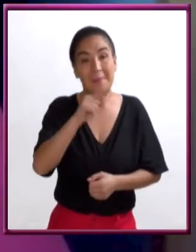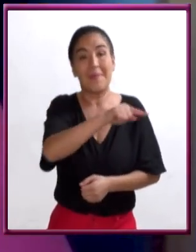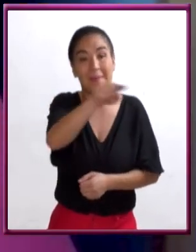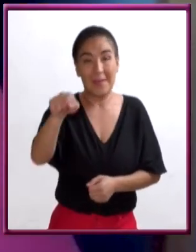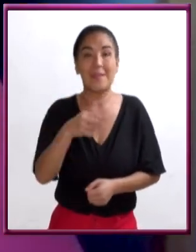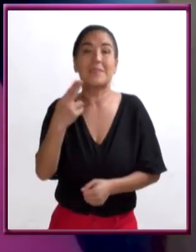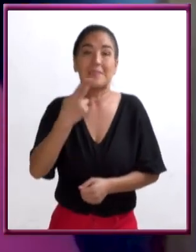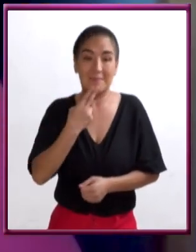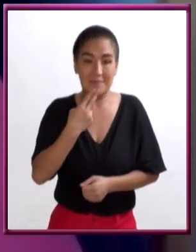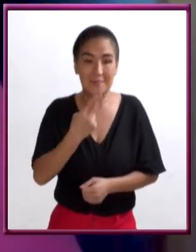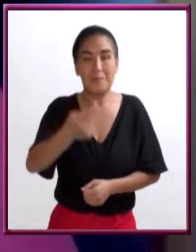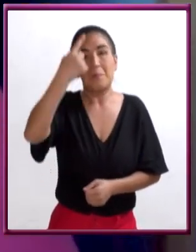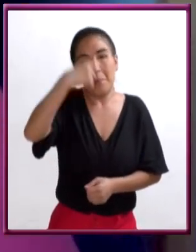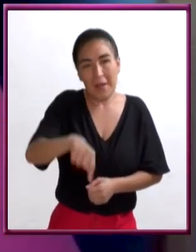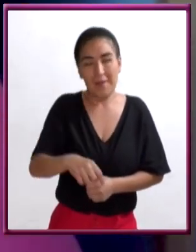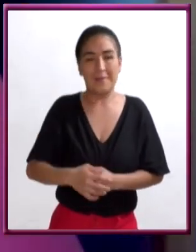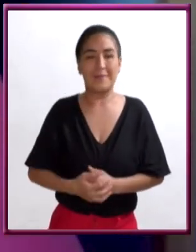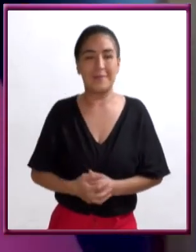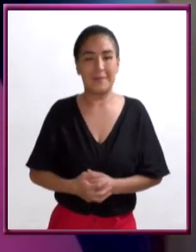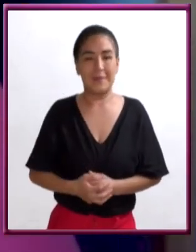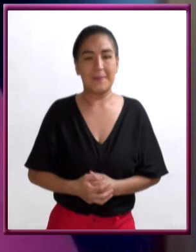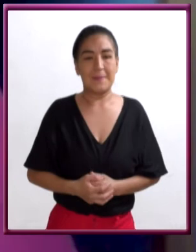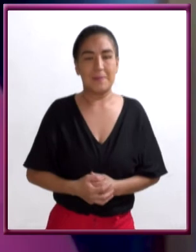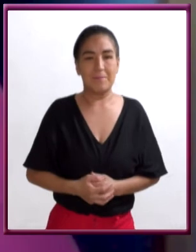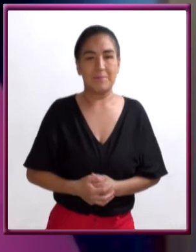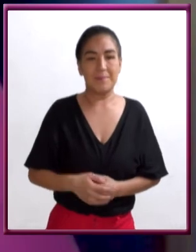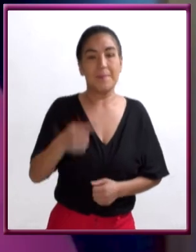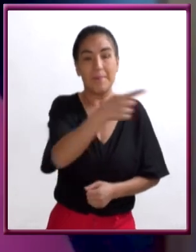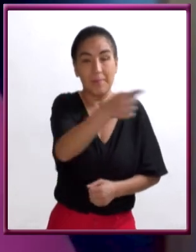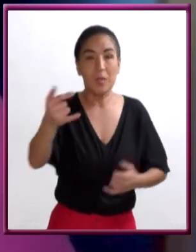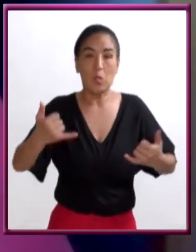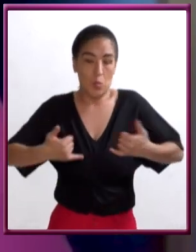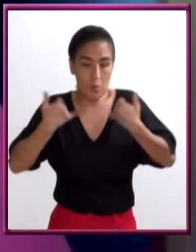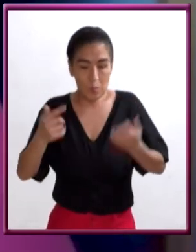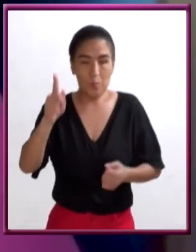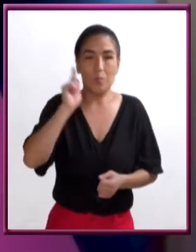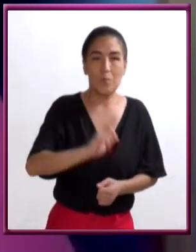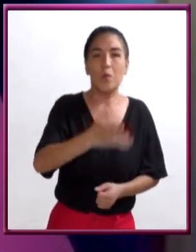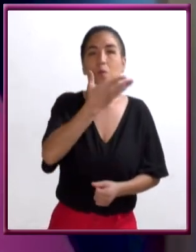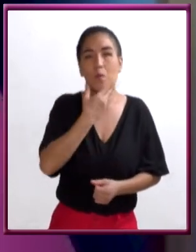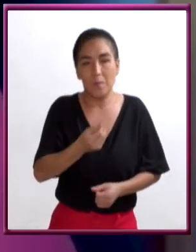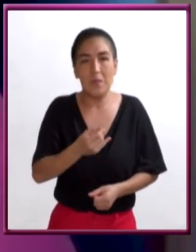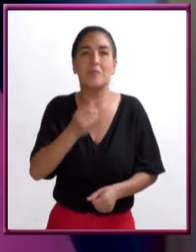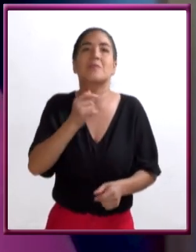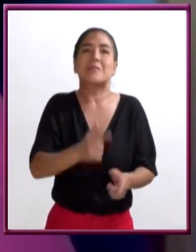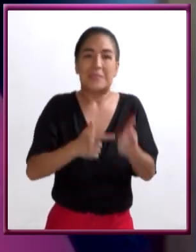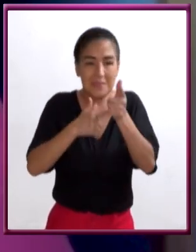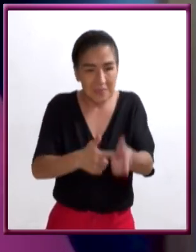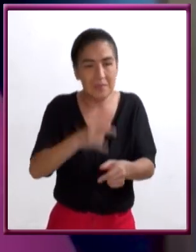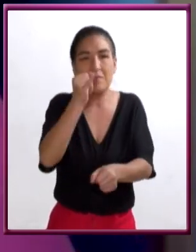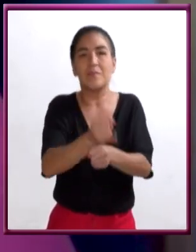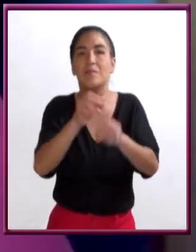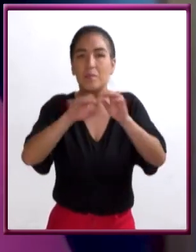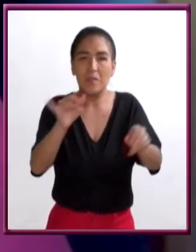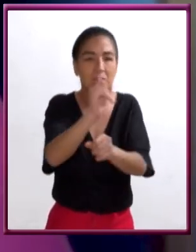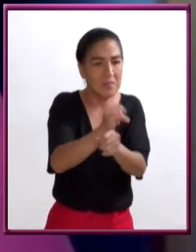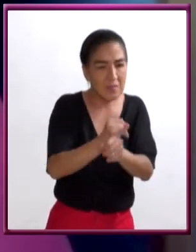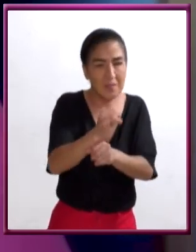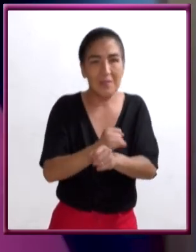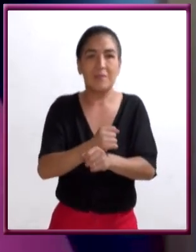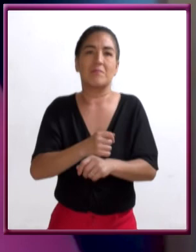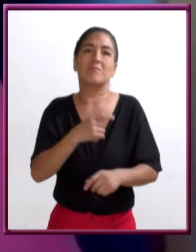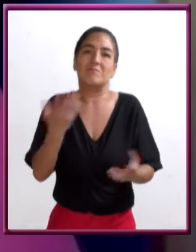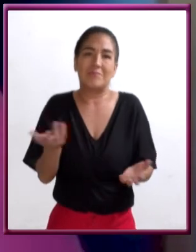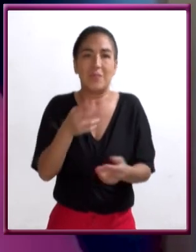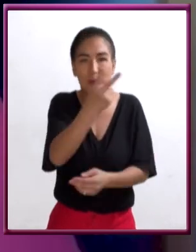y esperemos que esto sirva para que los jóvenes y las jóvenes se estén informando y